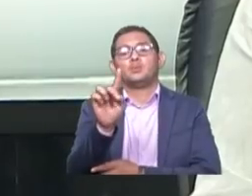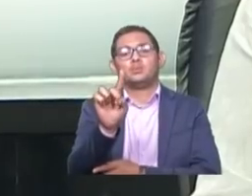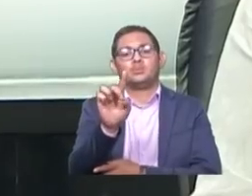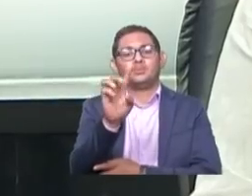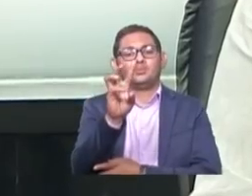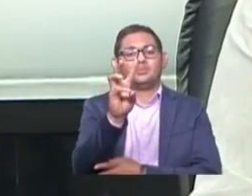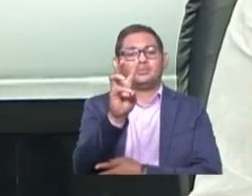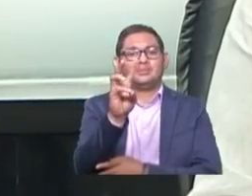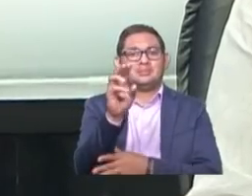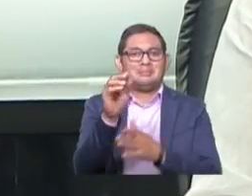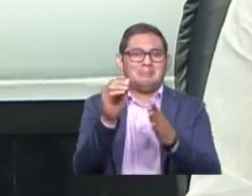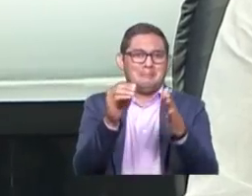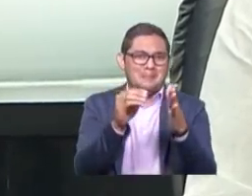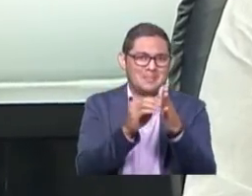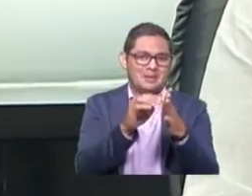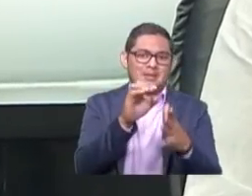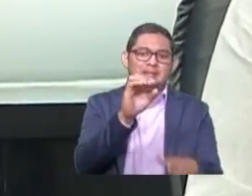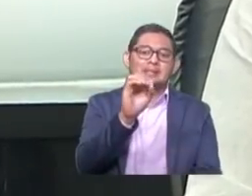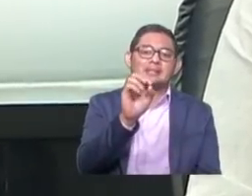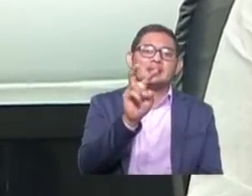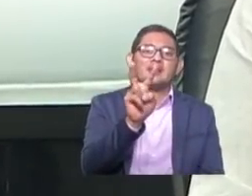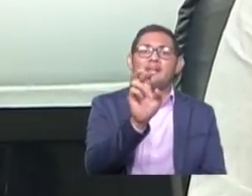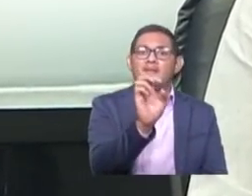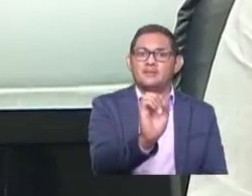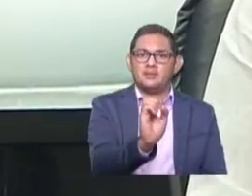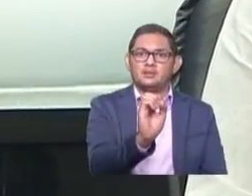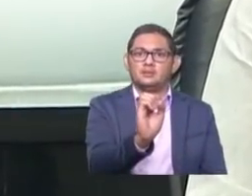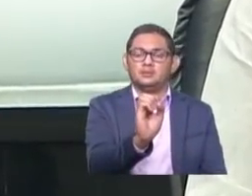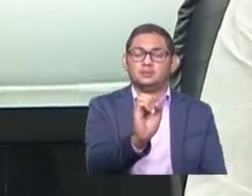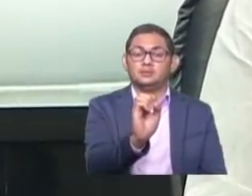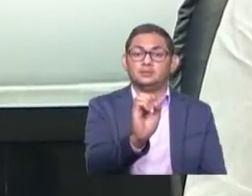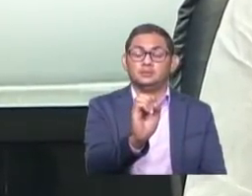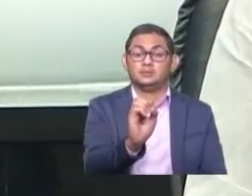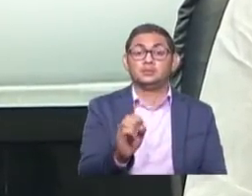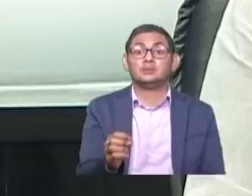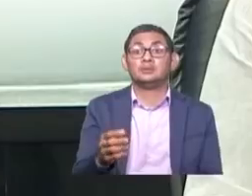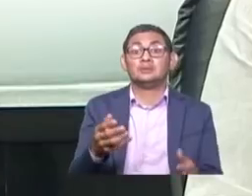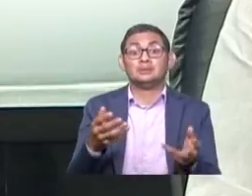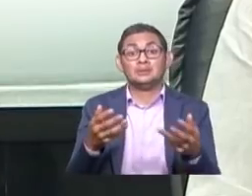416.520 dosis, de las cuales se han despachado